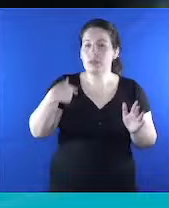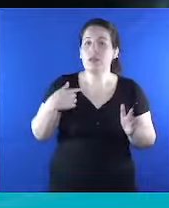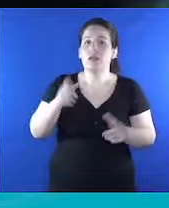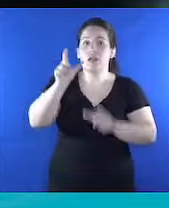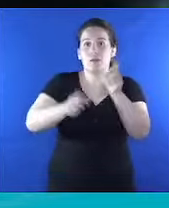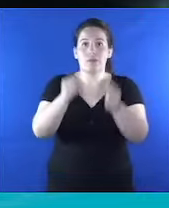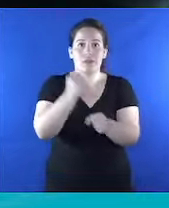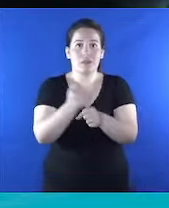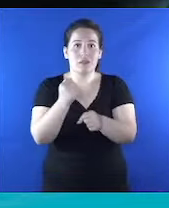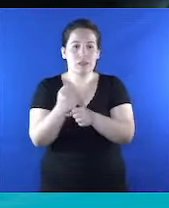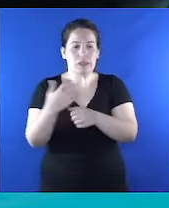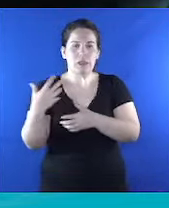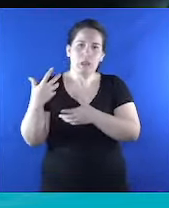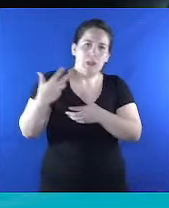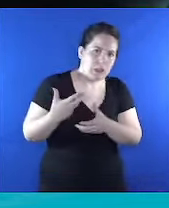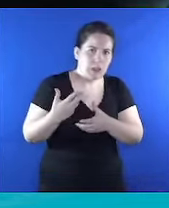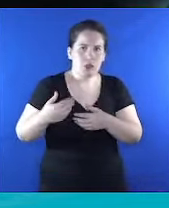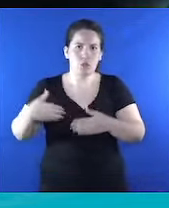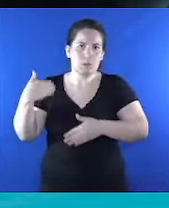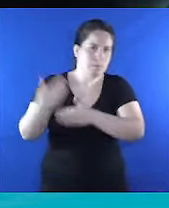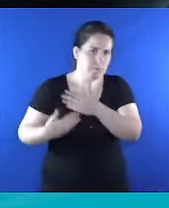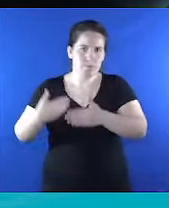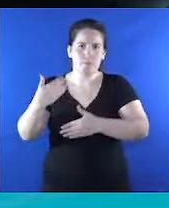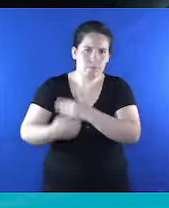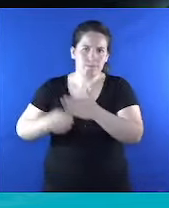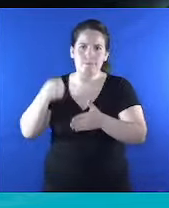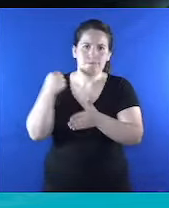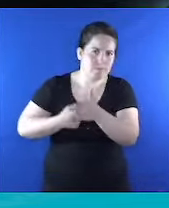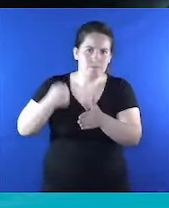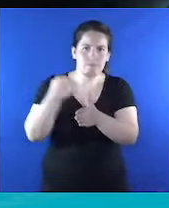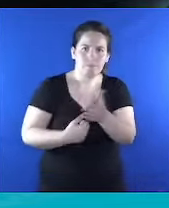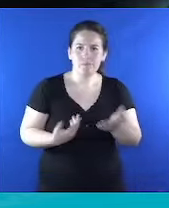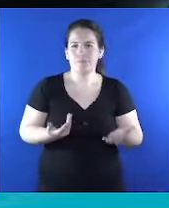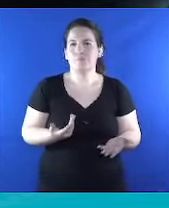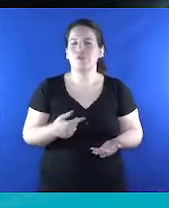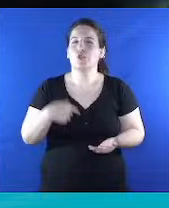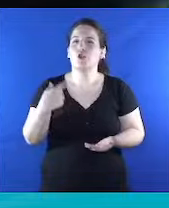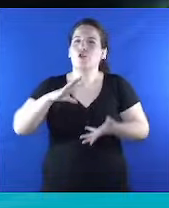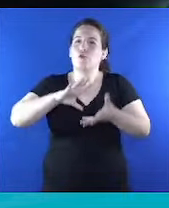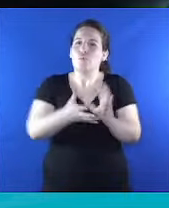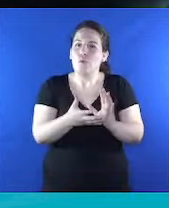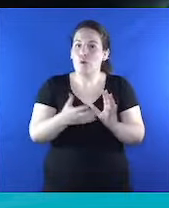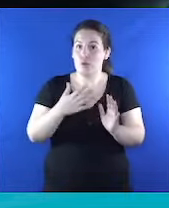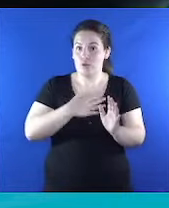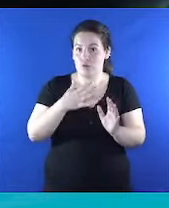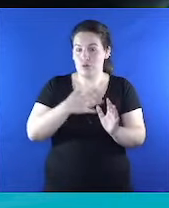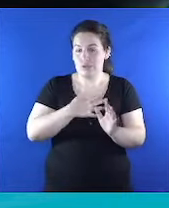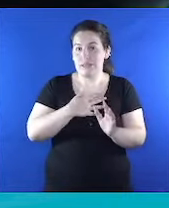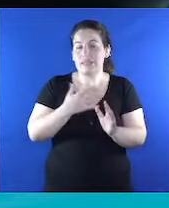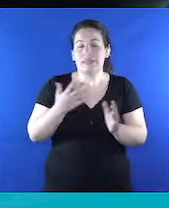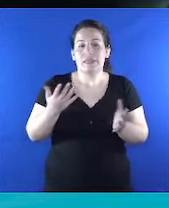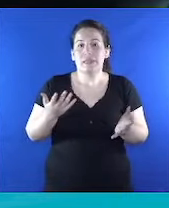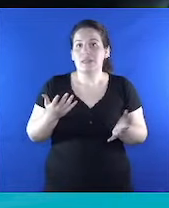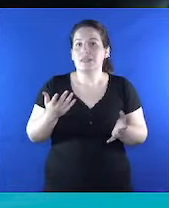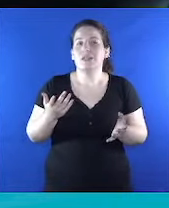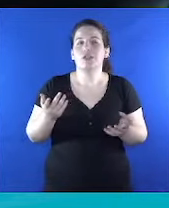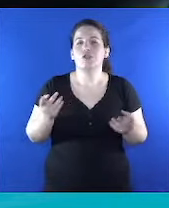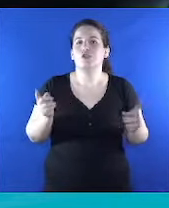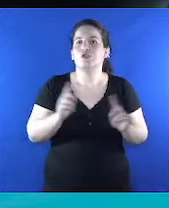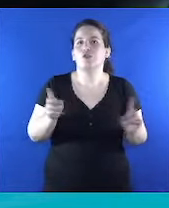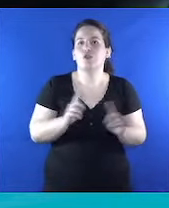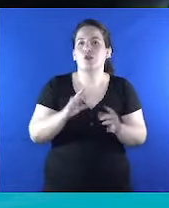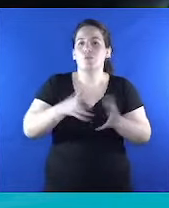trabajadores se ponen la fábrica al hombro y la la sacan adelante entonces nuestro modelo claramente no es